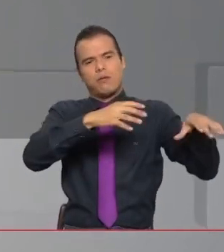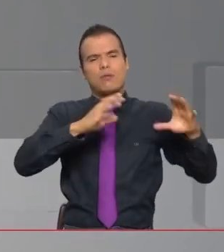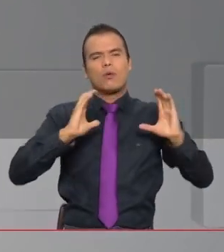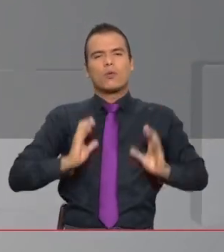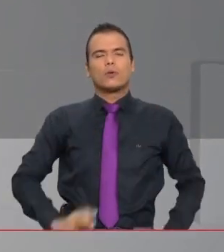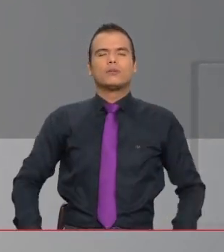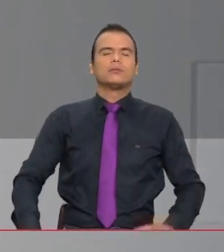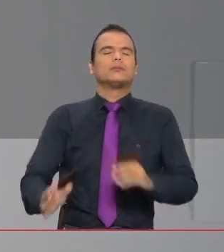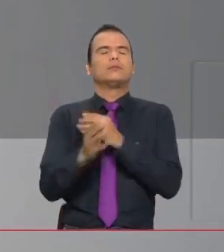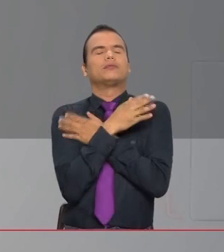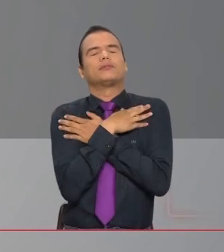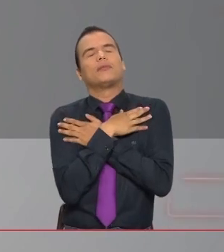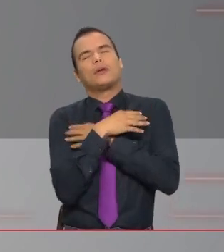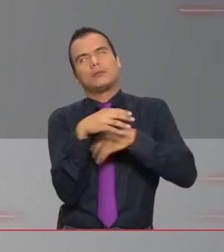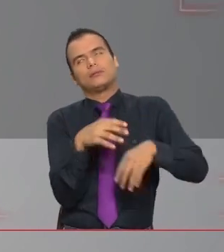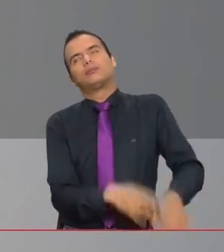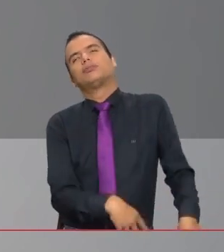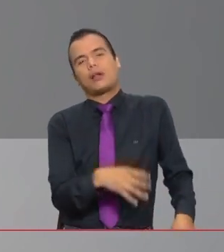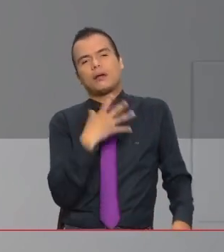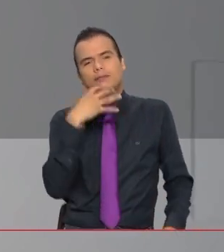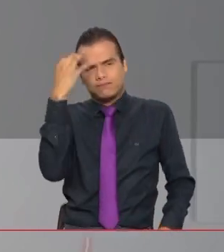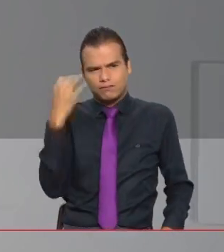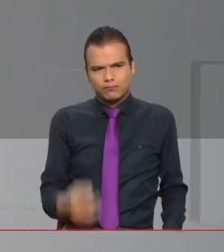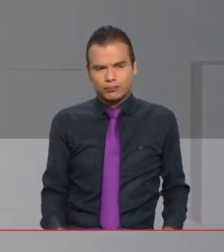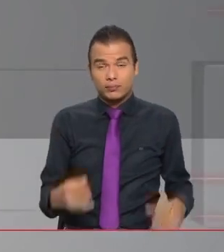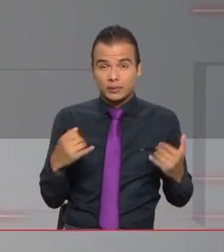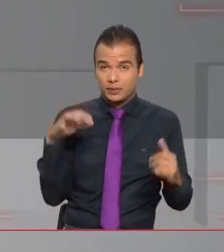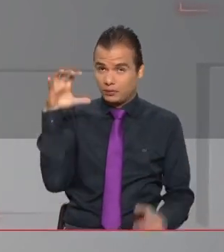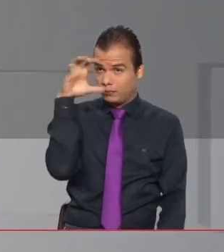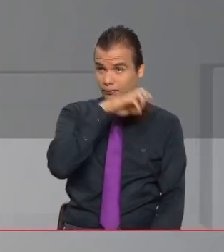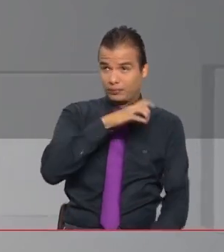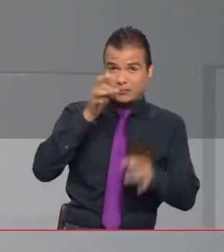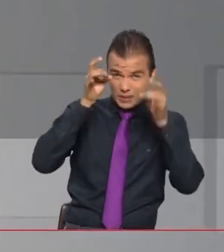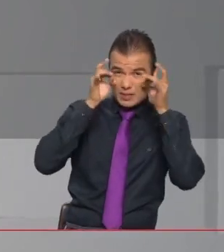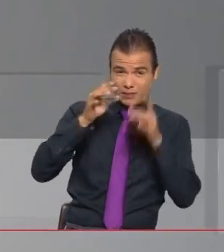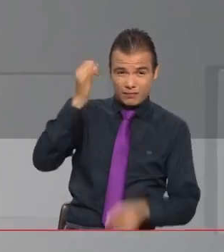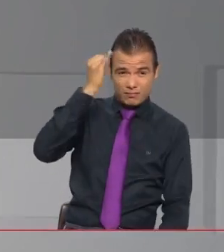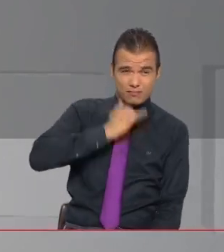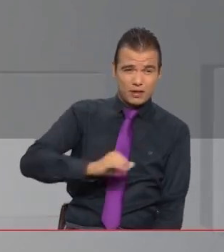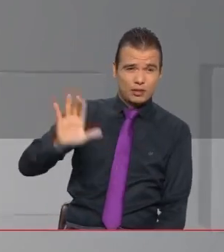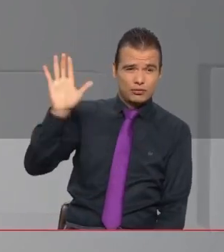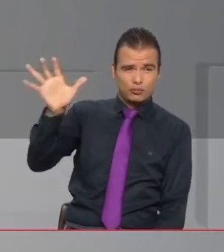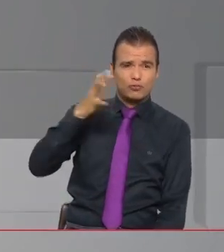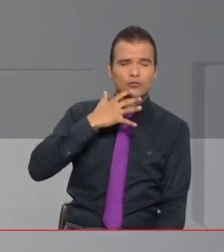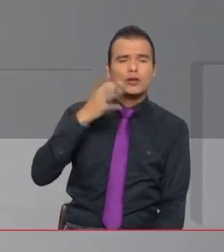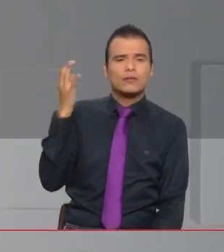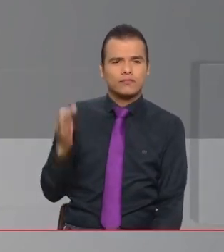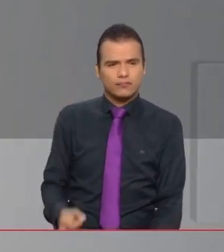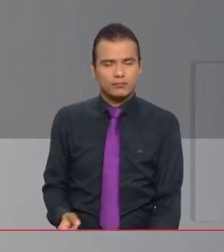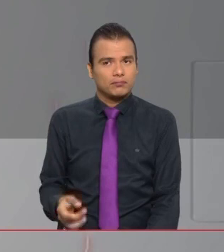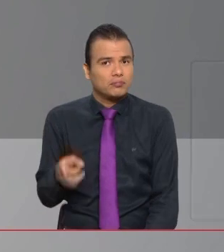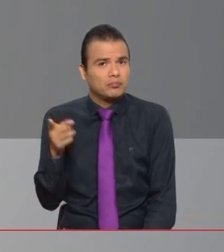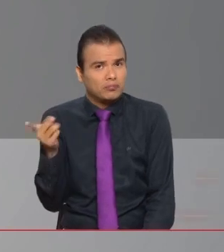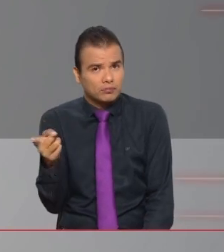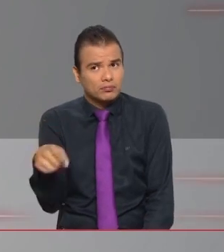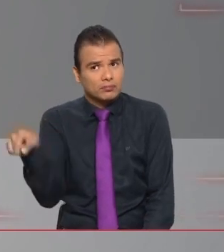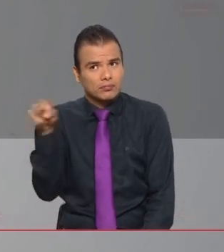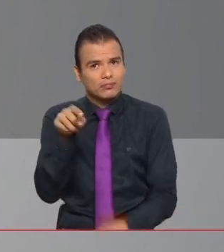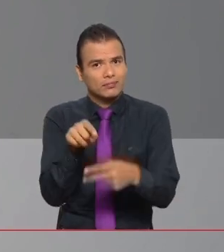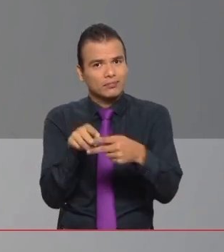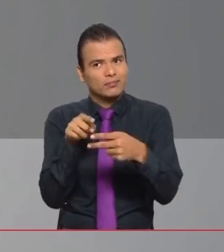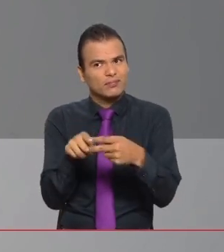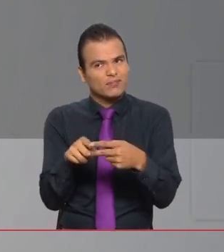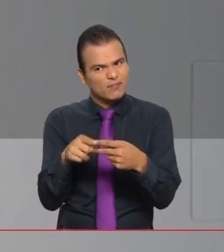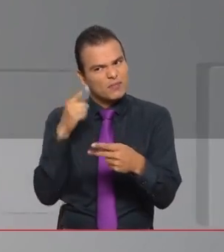motivo completamente despreciable, lo que entendemos como abyecto, y es porque el señor estaba haciendo publicidad a un